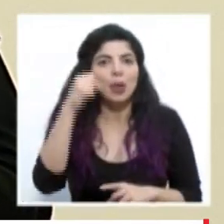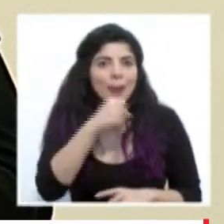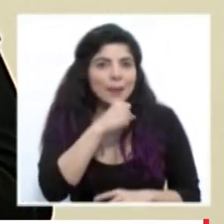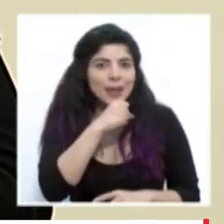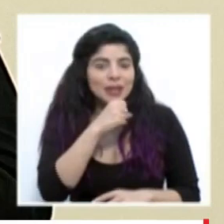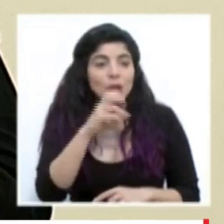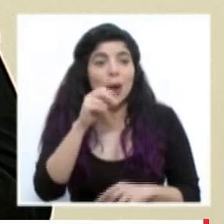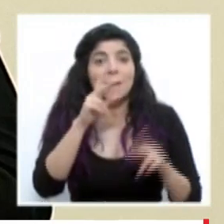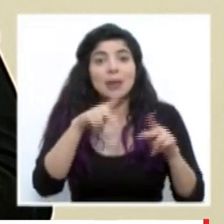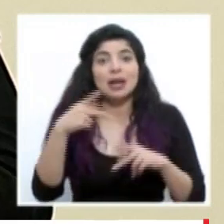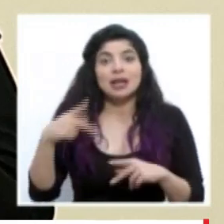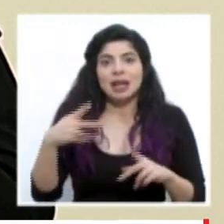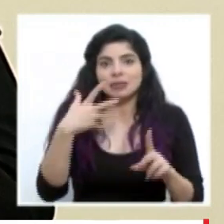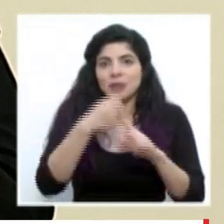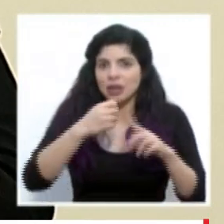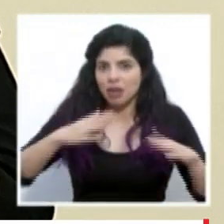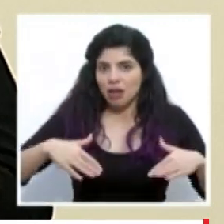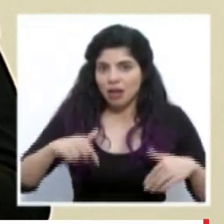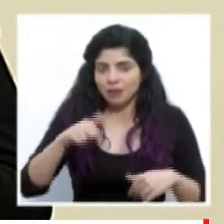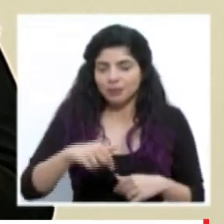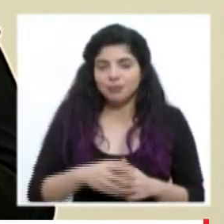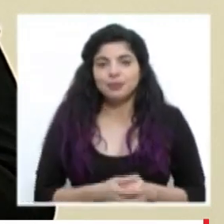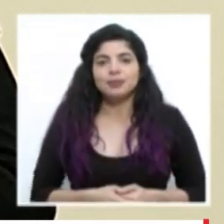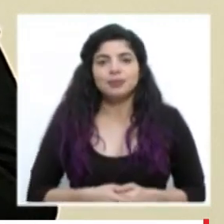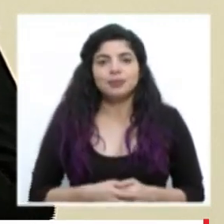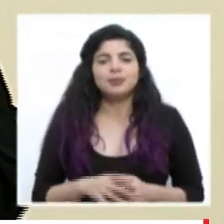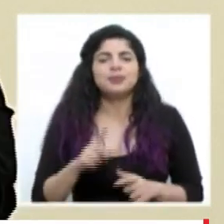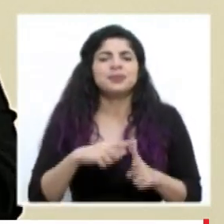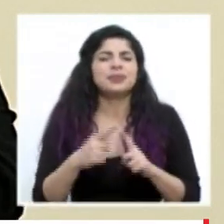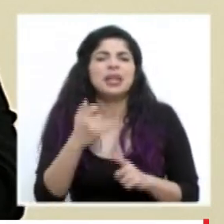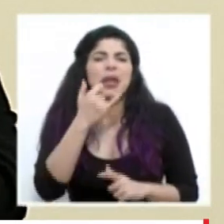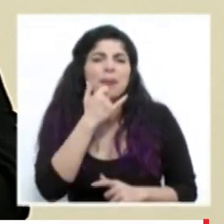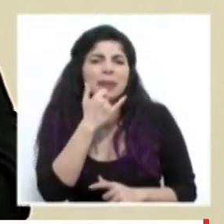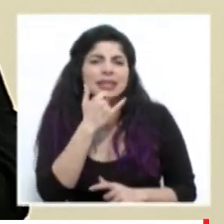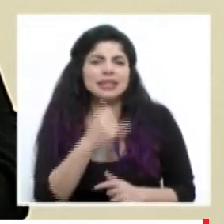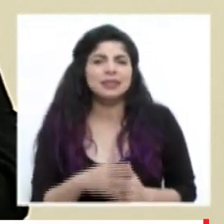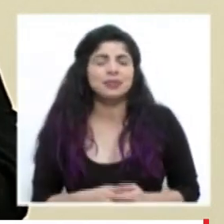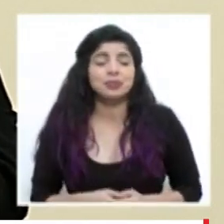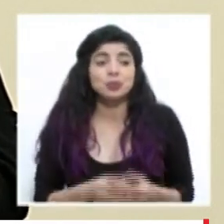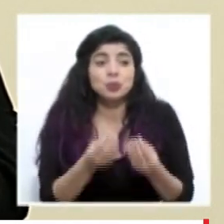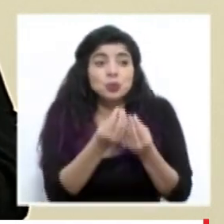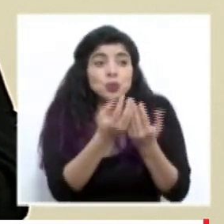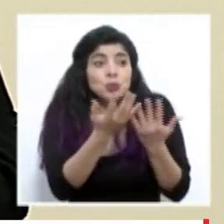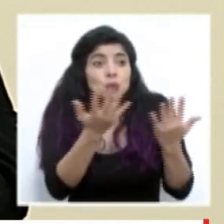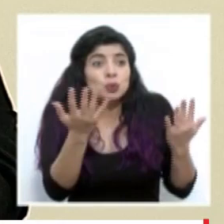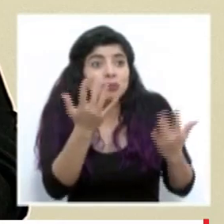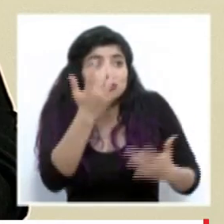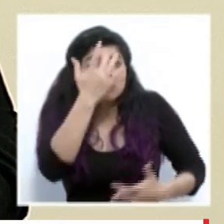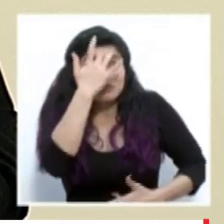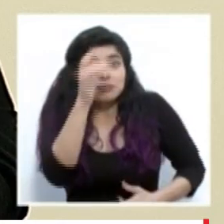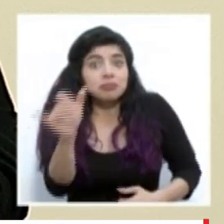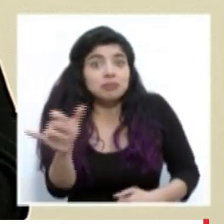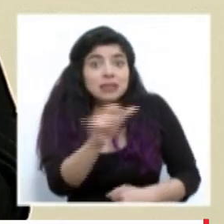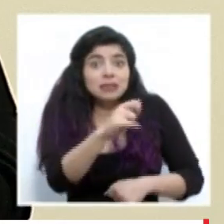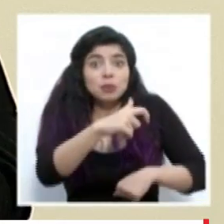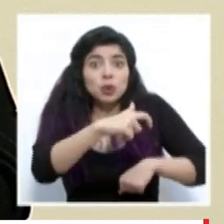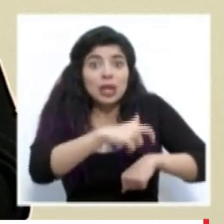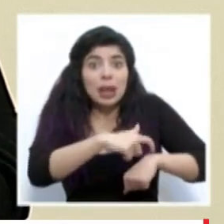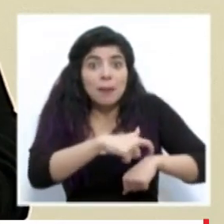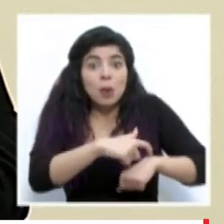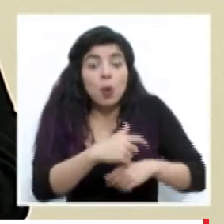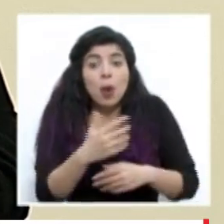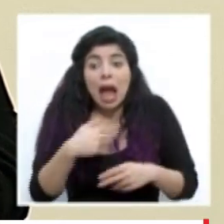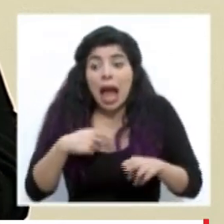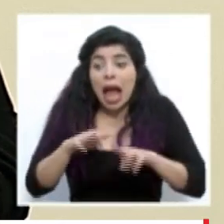la población con más factores de riesgo. Lo que pasa es que entonces tanta gente se enferma al mismo tiempo que por